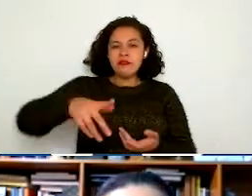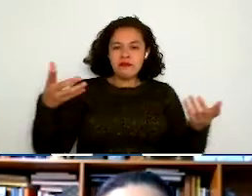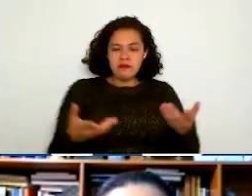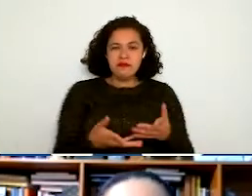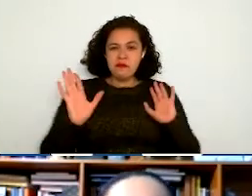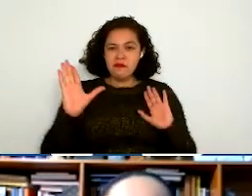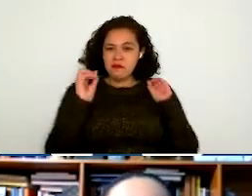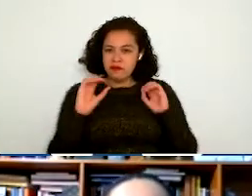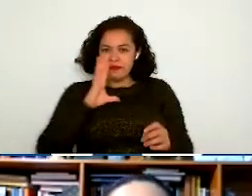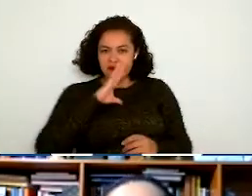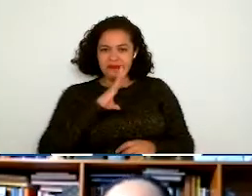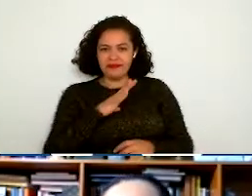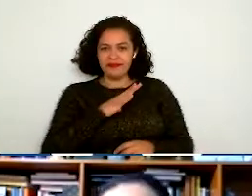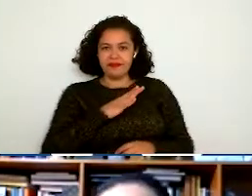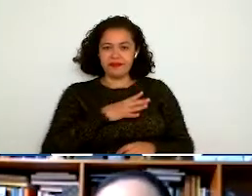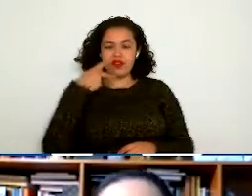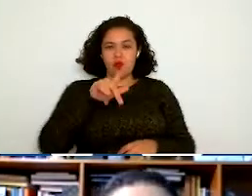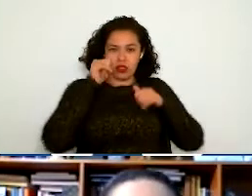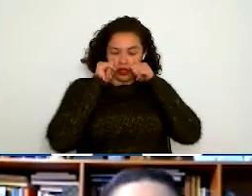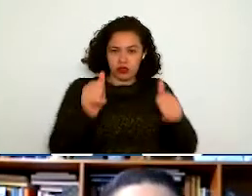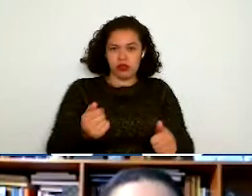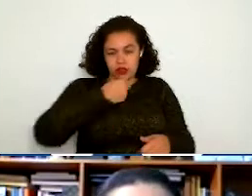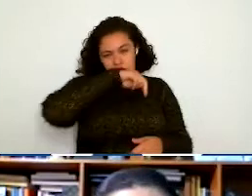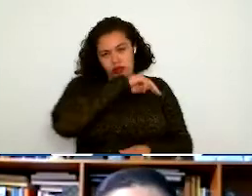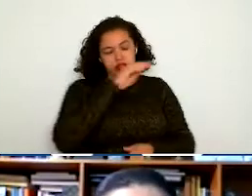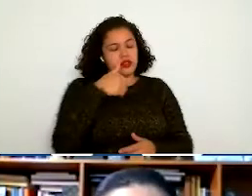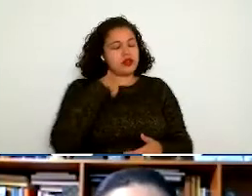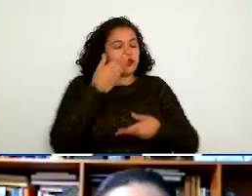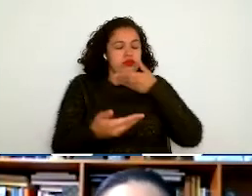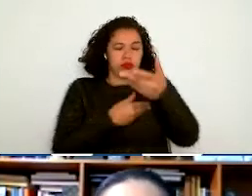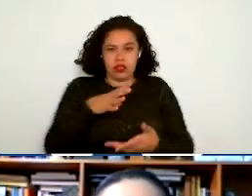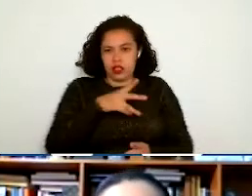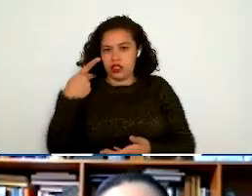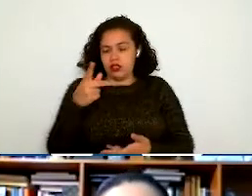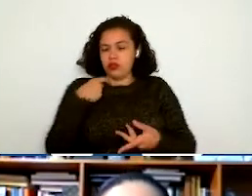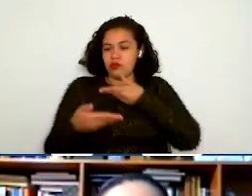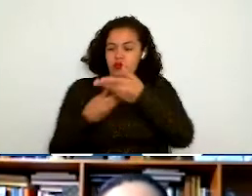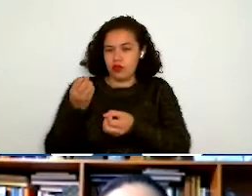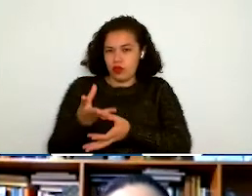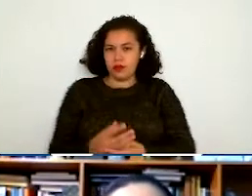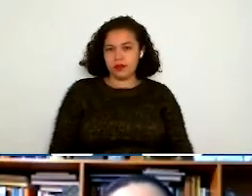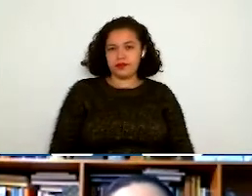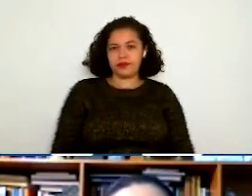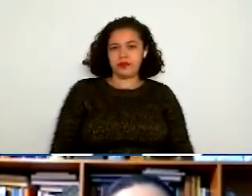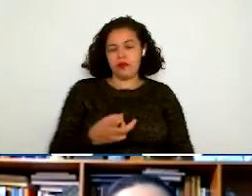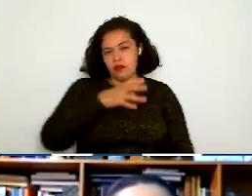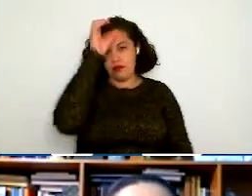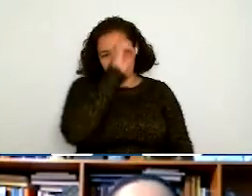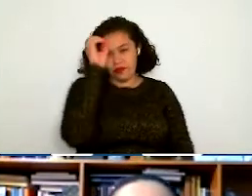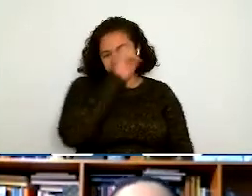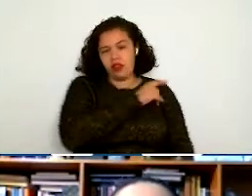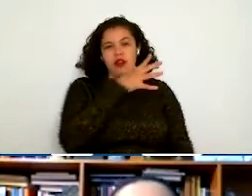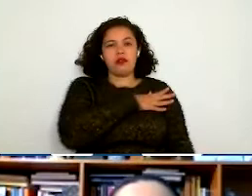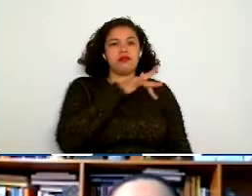tenga sobre la atención que nosotros estamos dando. Y aquí esta percepción y esta satisfacción